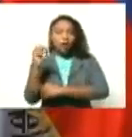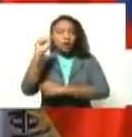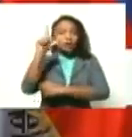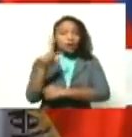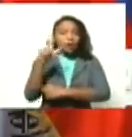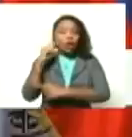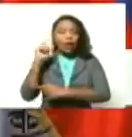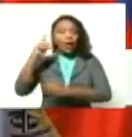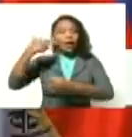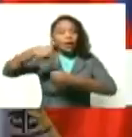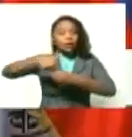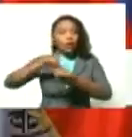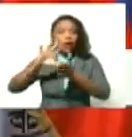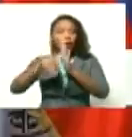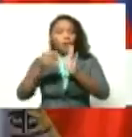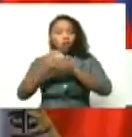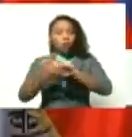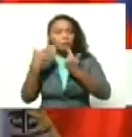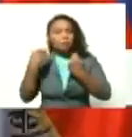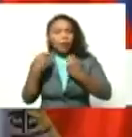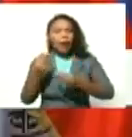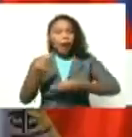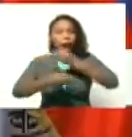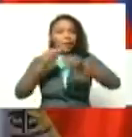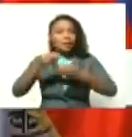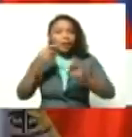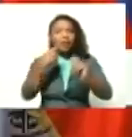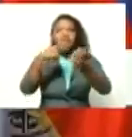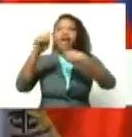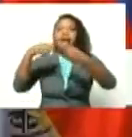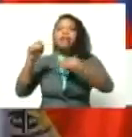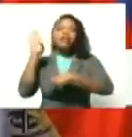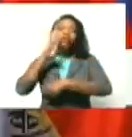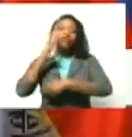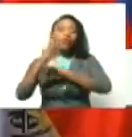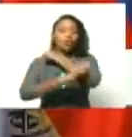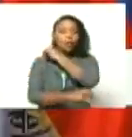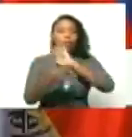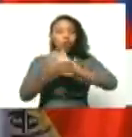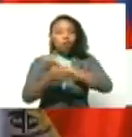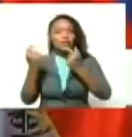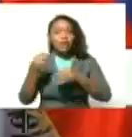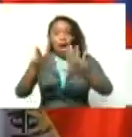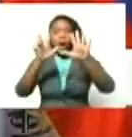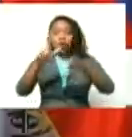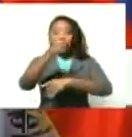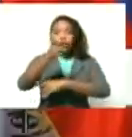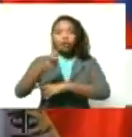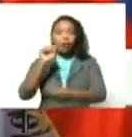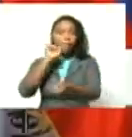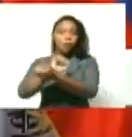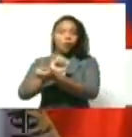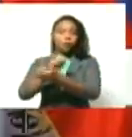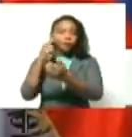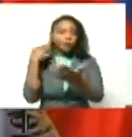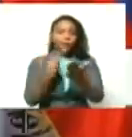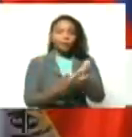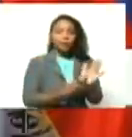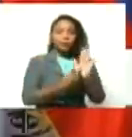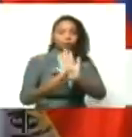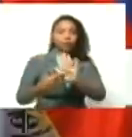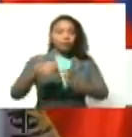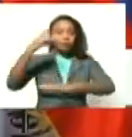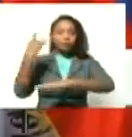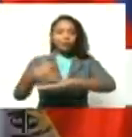sido robados para destinarlos a la venta ilegal. Los 8 detenidos fueron presentados por los delitos de contrabando